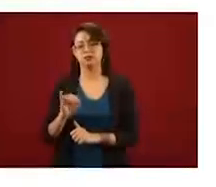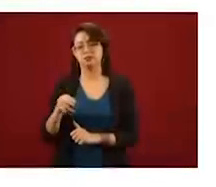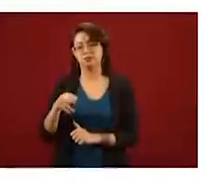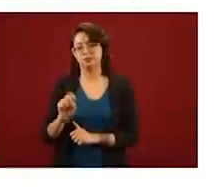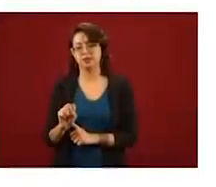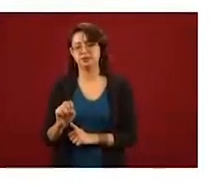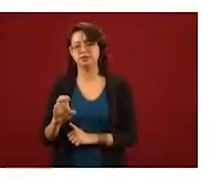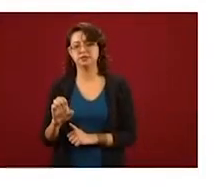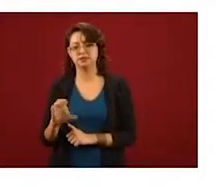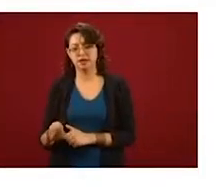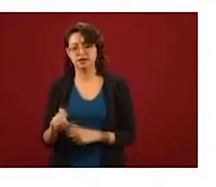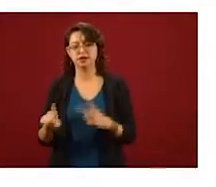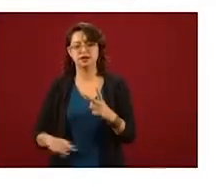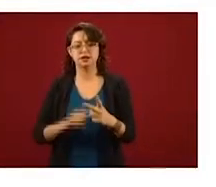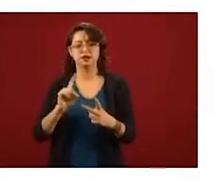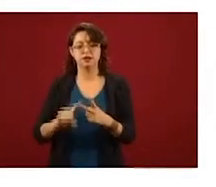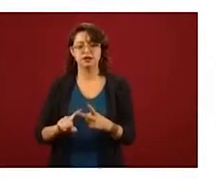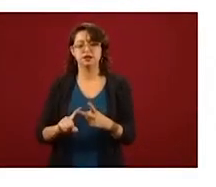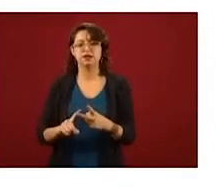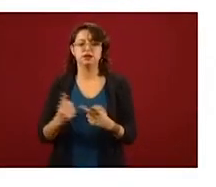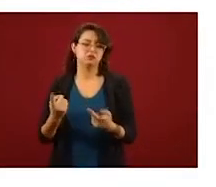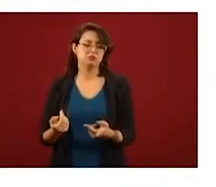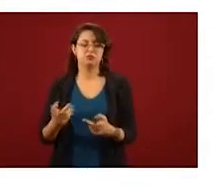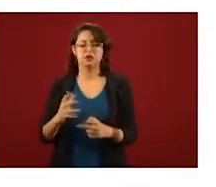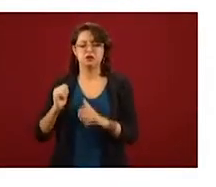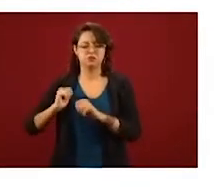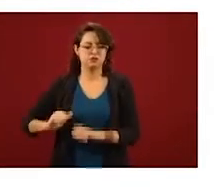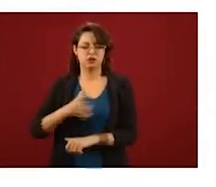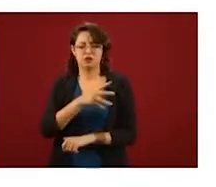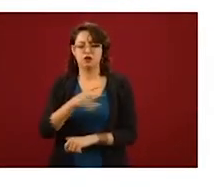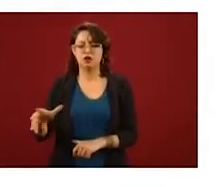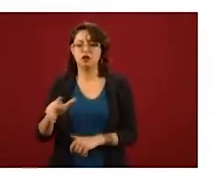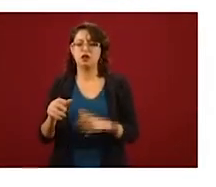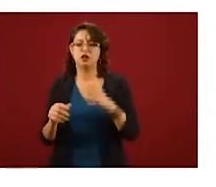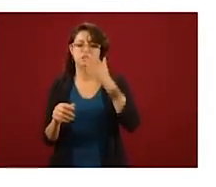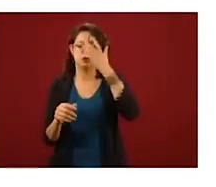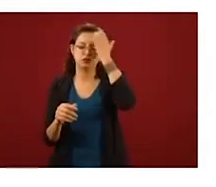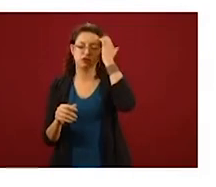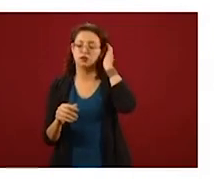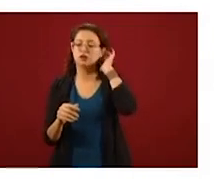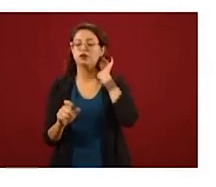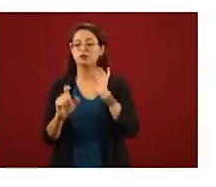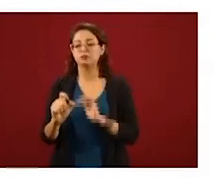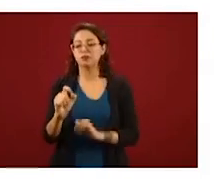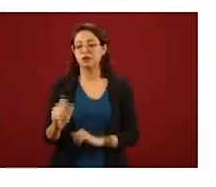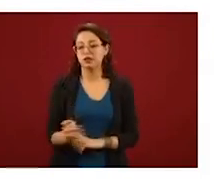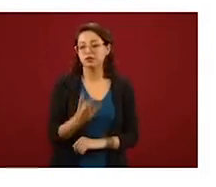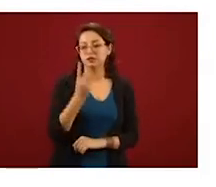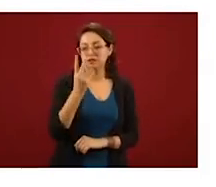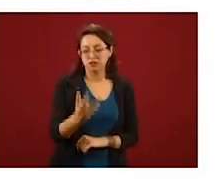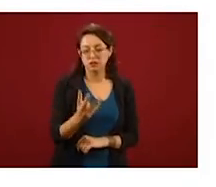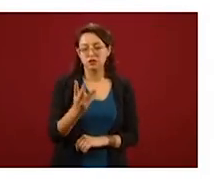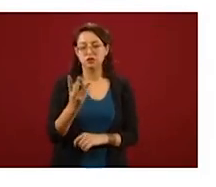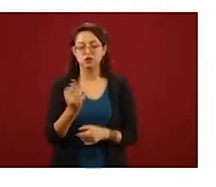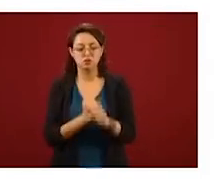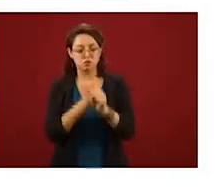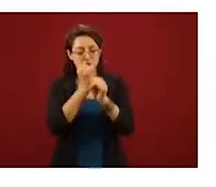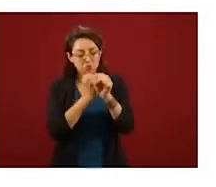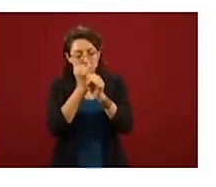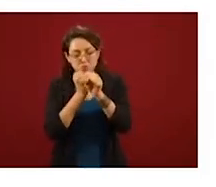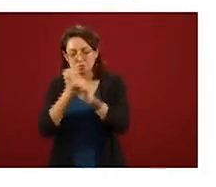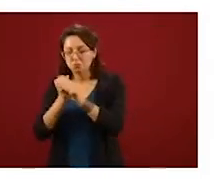este caso lo que puedo informar es que 24 de estas investigaciones ya han sido concluidas sin falta de elementos,